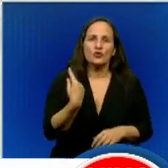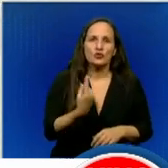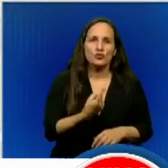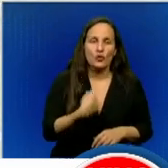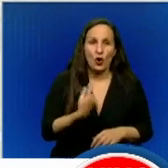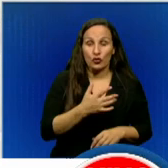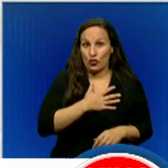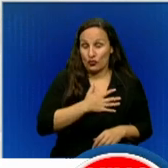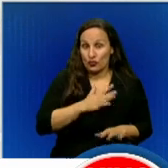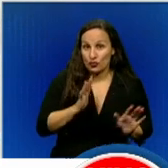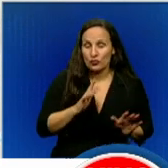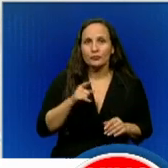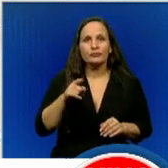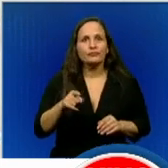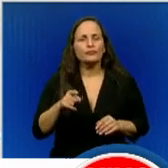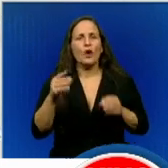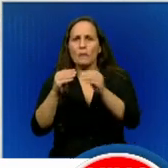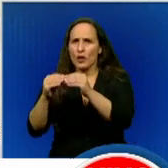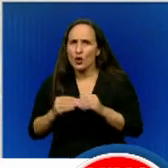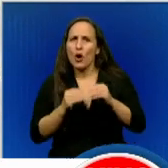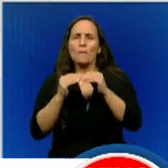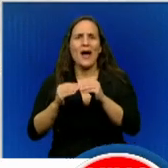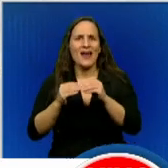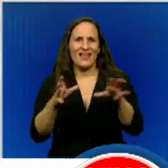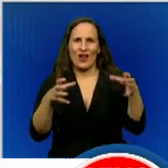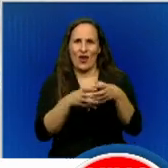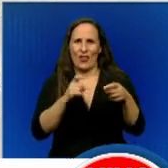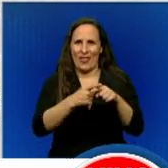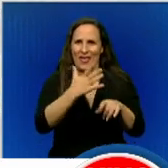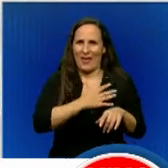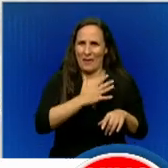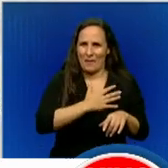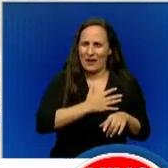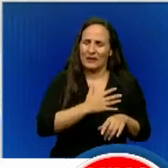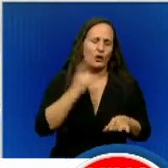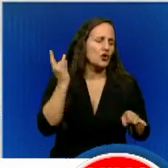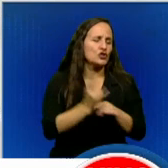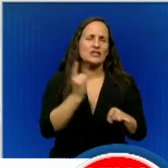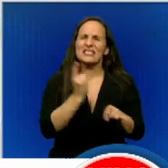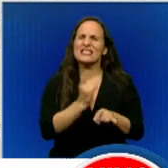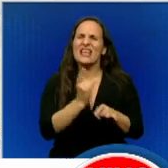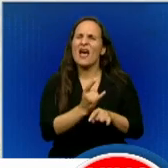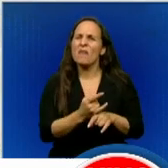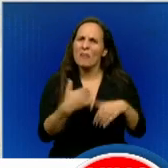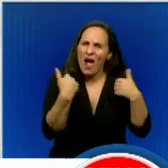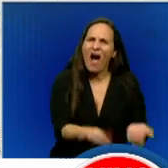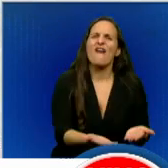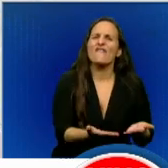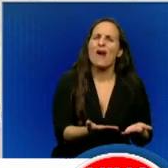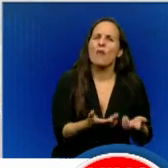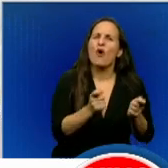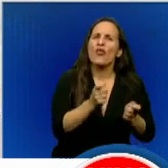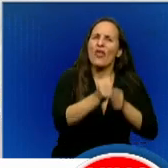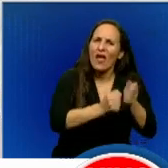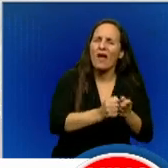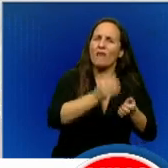por mi parte y por la parte de todos mis compañeros del interbloque siempre vamos a estar del lado de los que producen de los